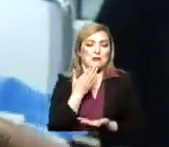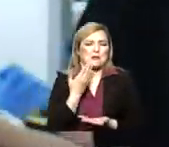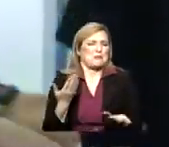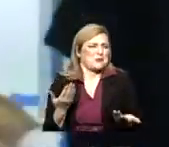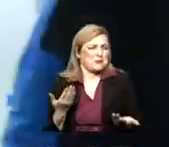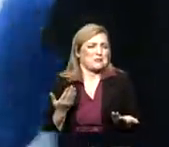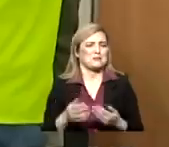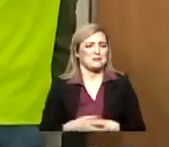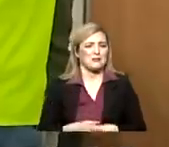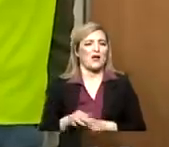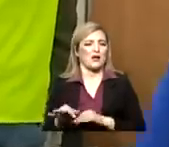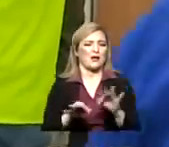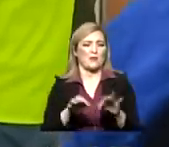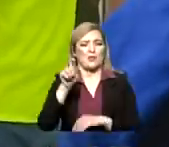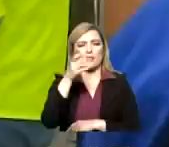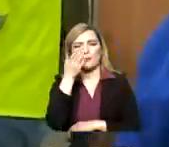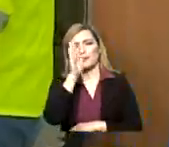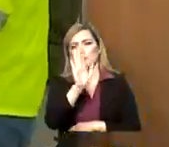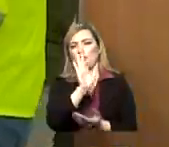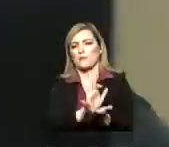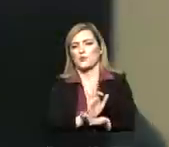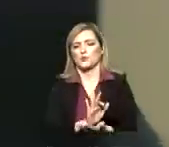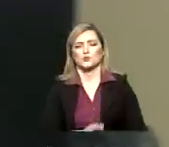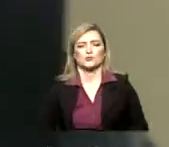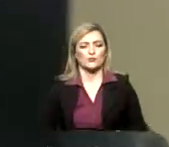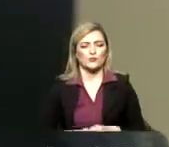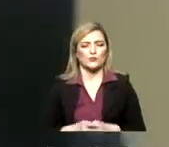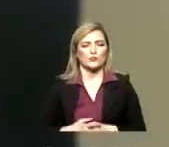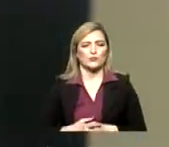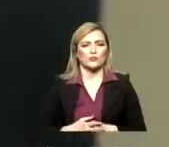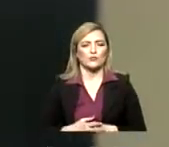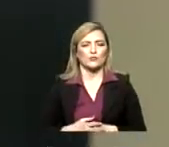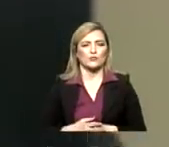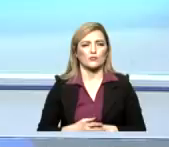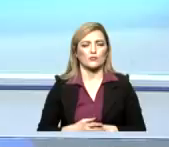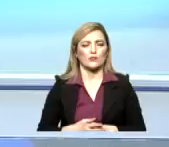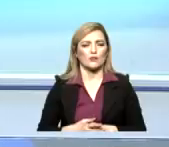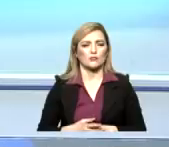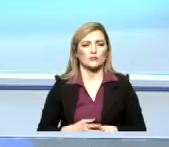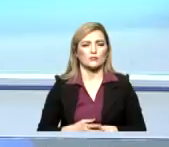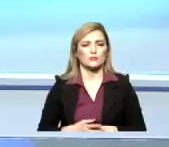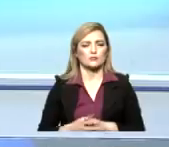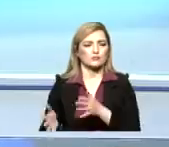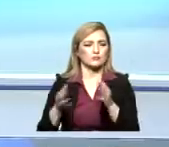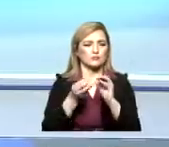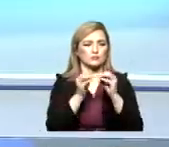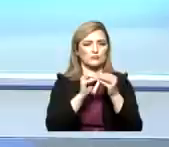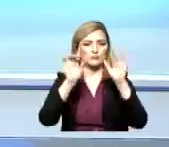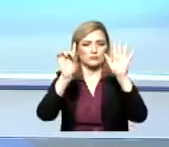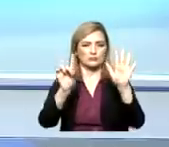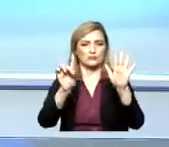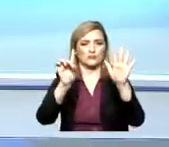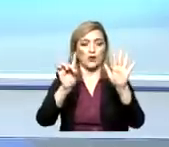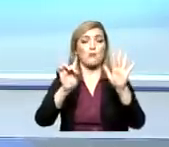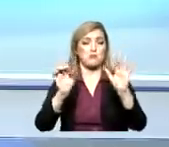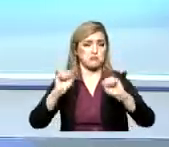que pasaba a través de él será parte importante de su testimonio. Dayana Monroy, 24 horas. El Partido Social Cristiano